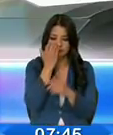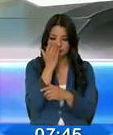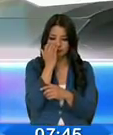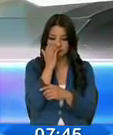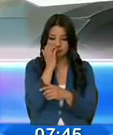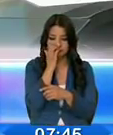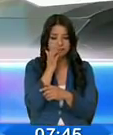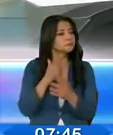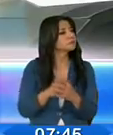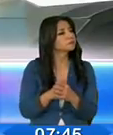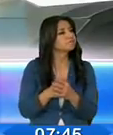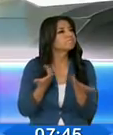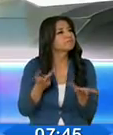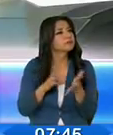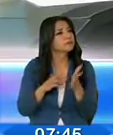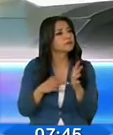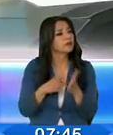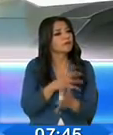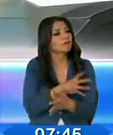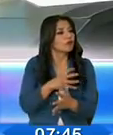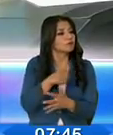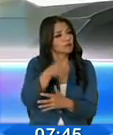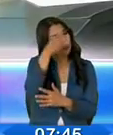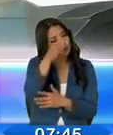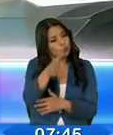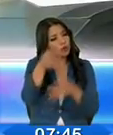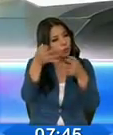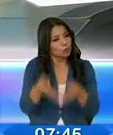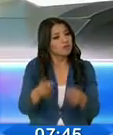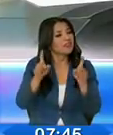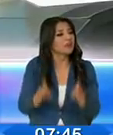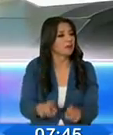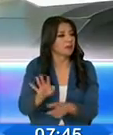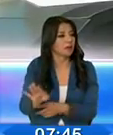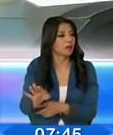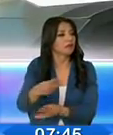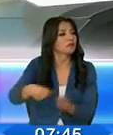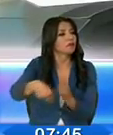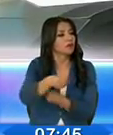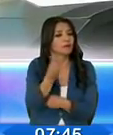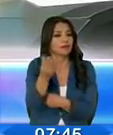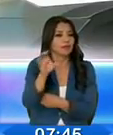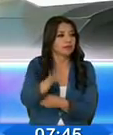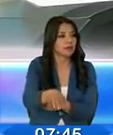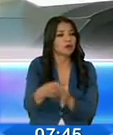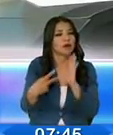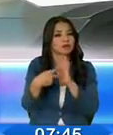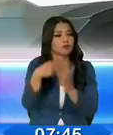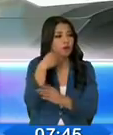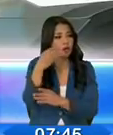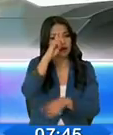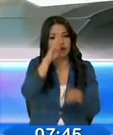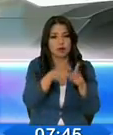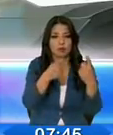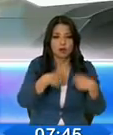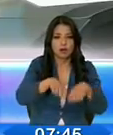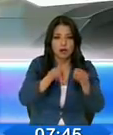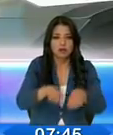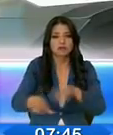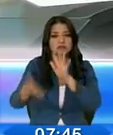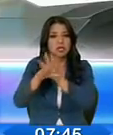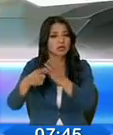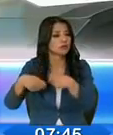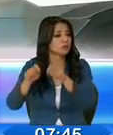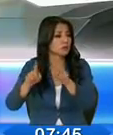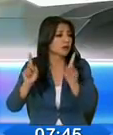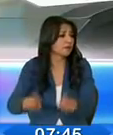¿cómo podría decir? Un fortalecimiento de la cultura de cumplimiento de tratados, leyes y